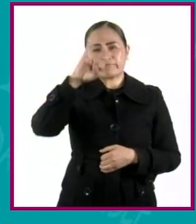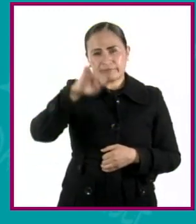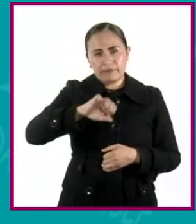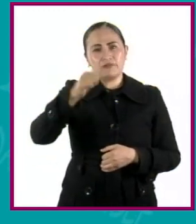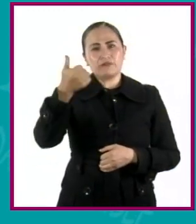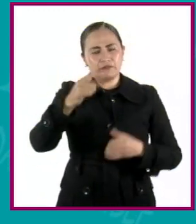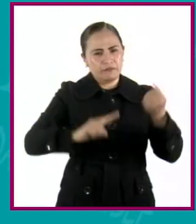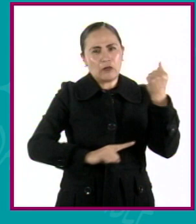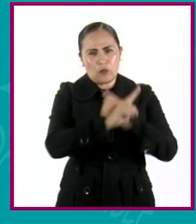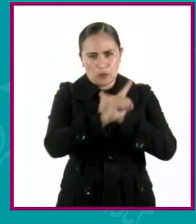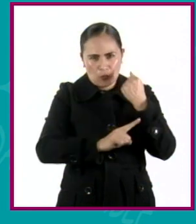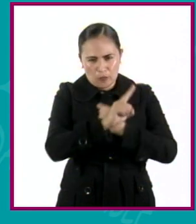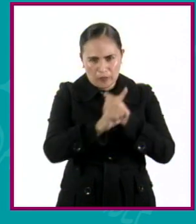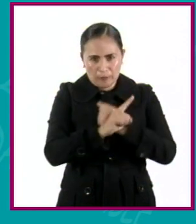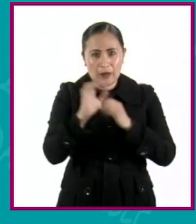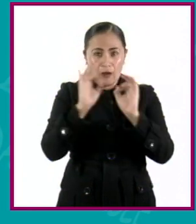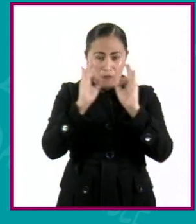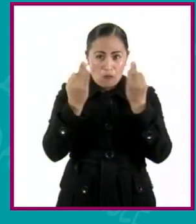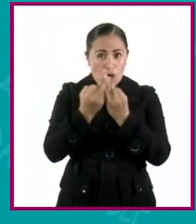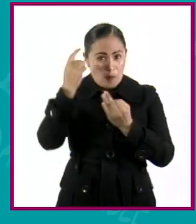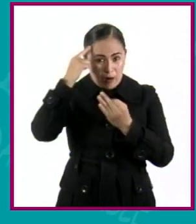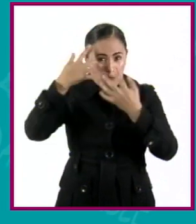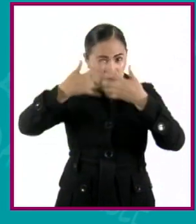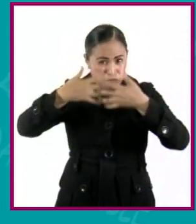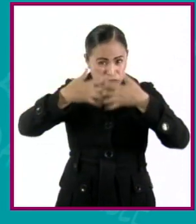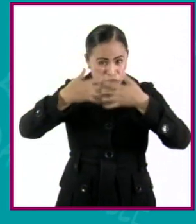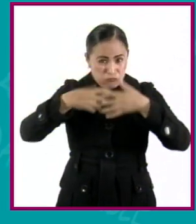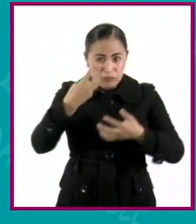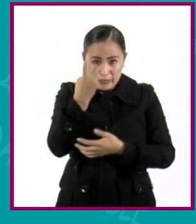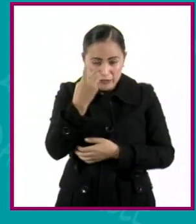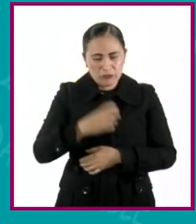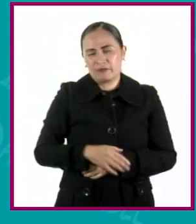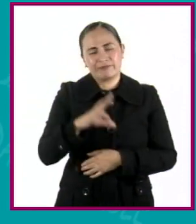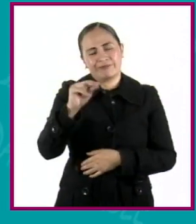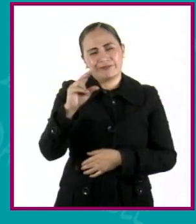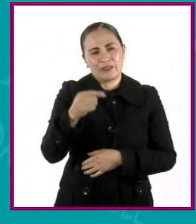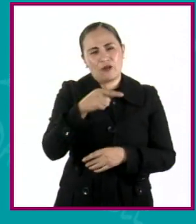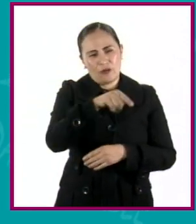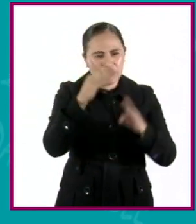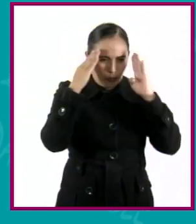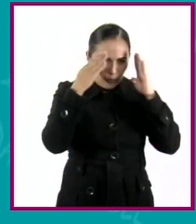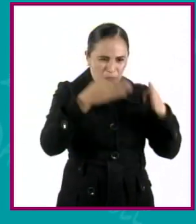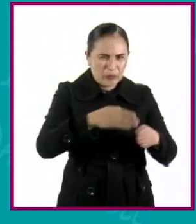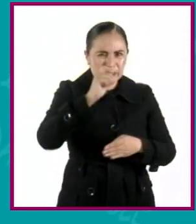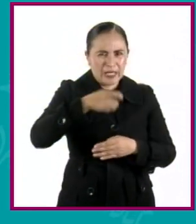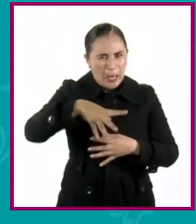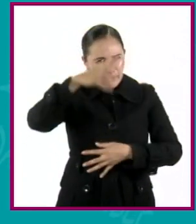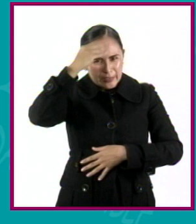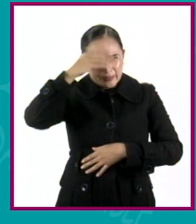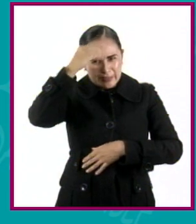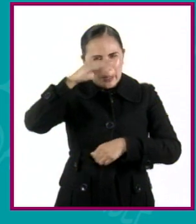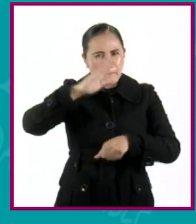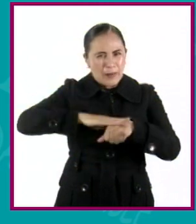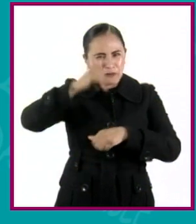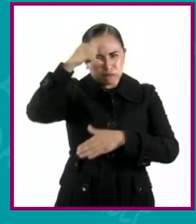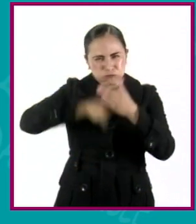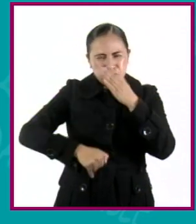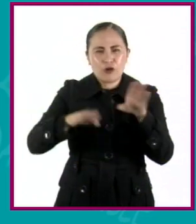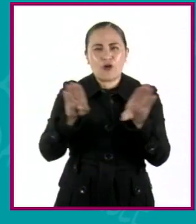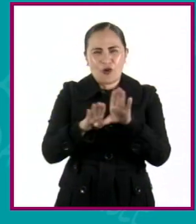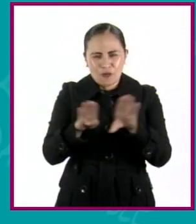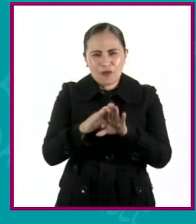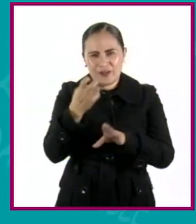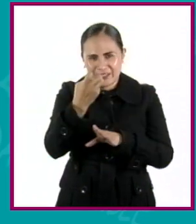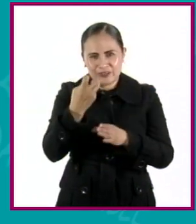problemas que como un modelo del cerebro humano. Fue así como nació lo que ahora llamamos aprendizaje profundo. Después